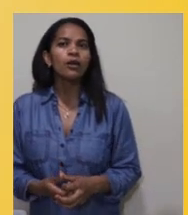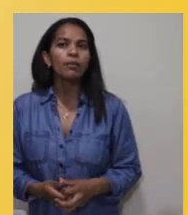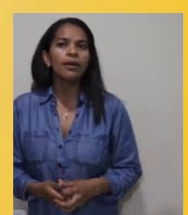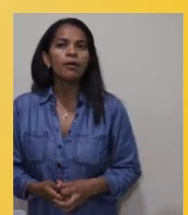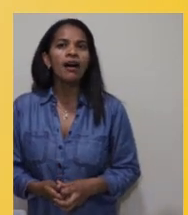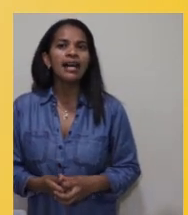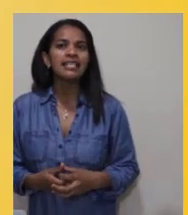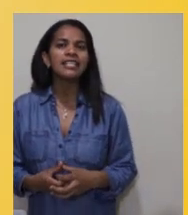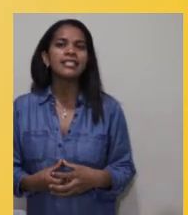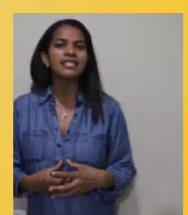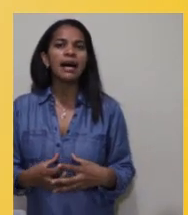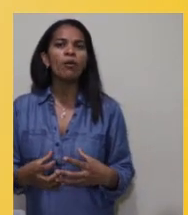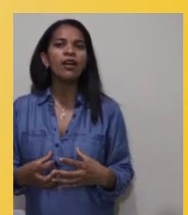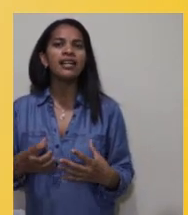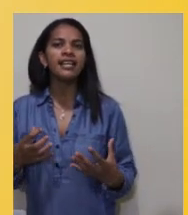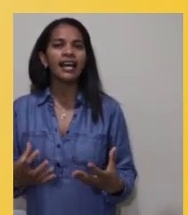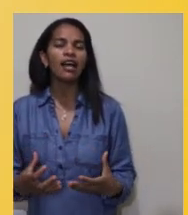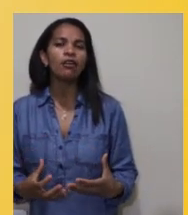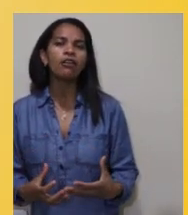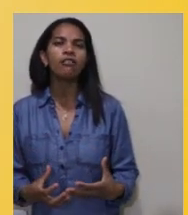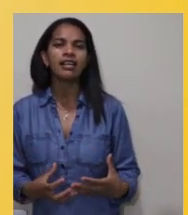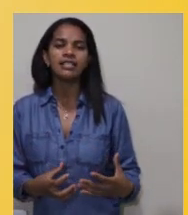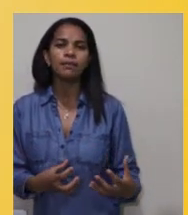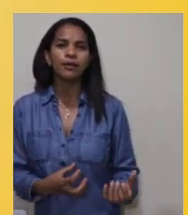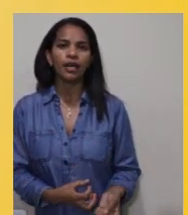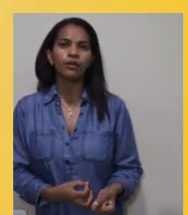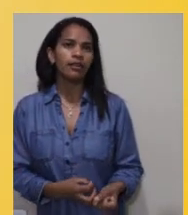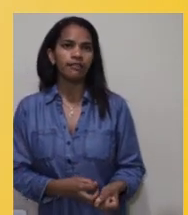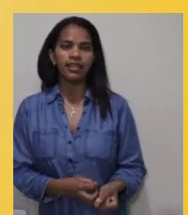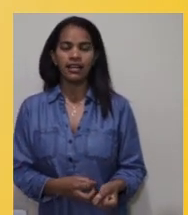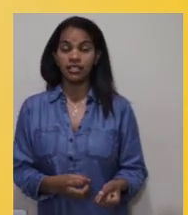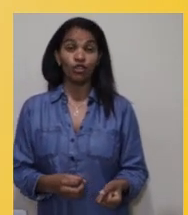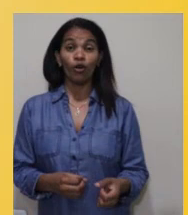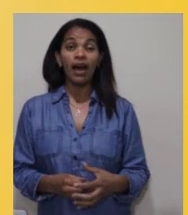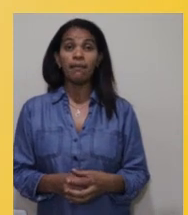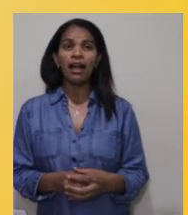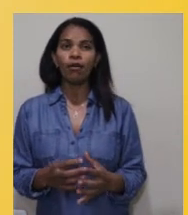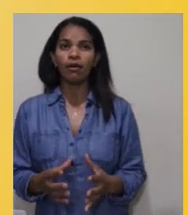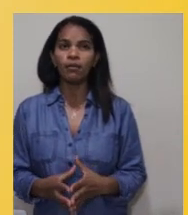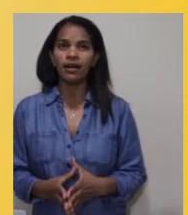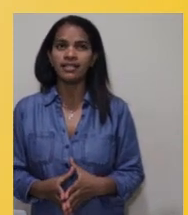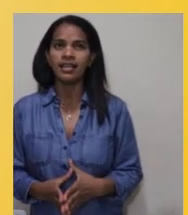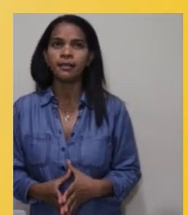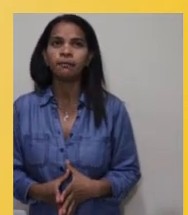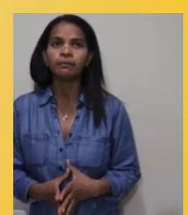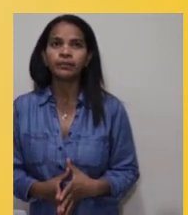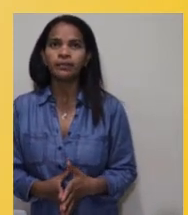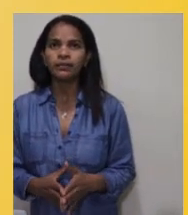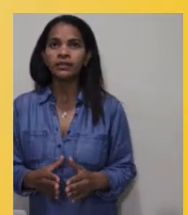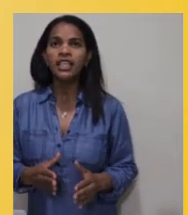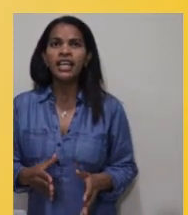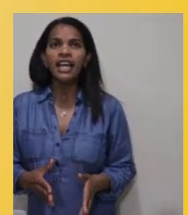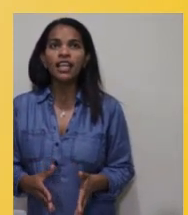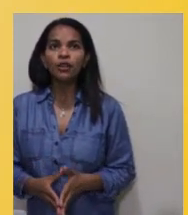Eso solo lo podemos hacer si estamos ligados con ese proyecto de vida, si no, jamás lo vamos a hacer.